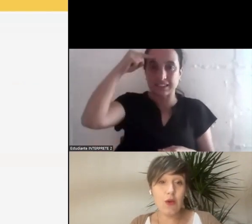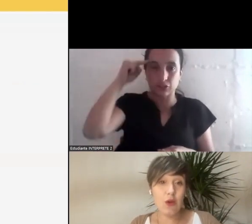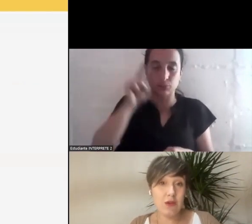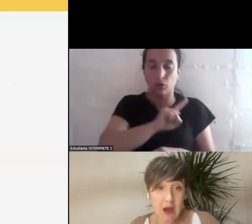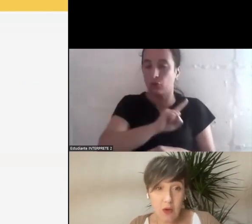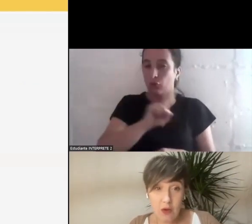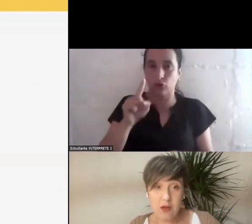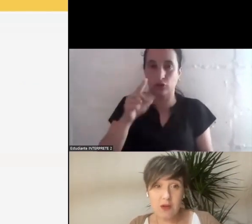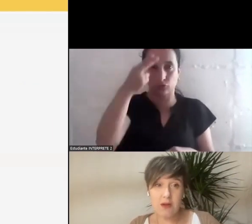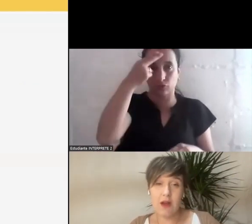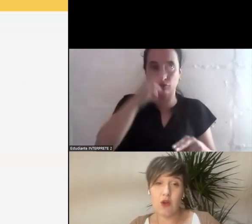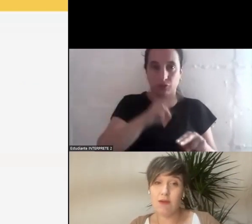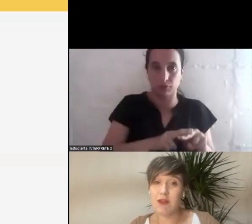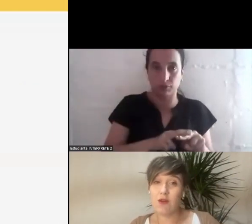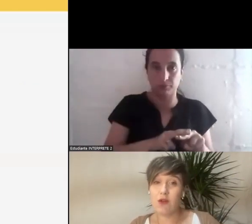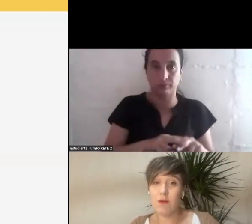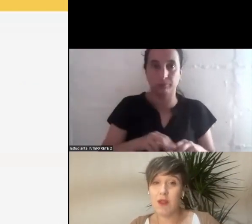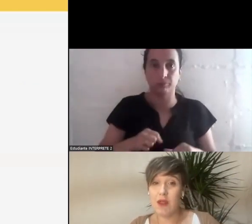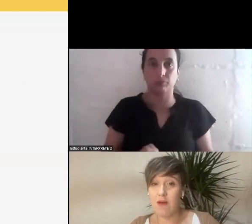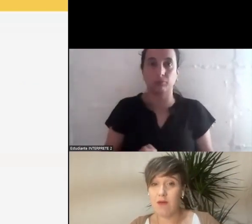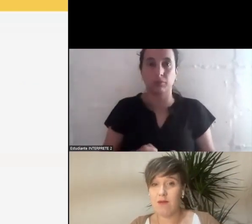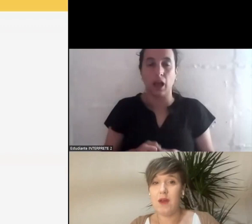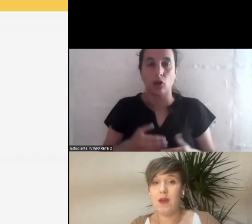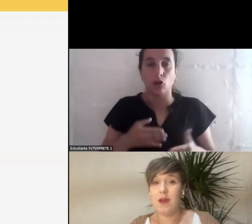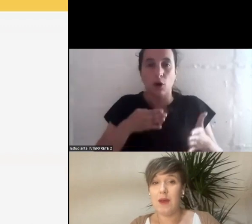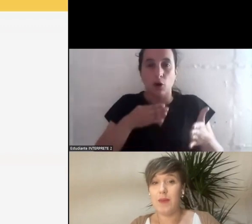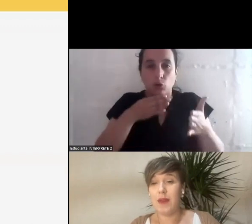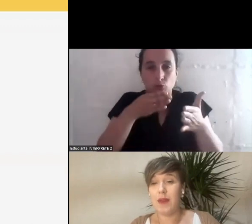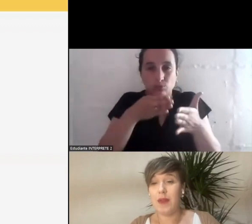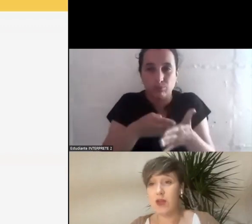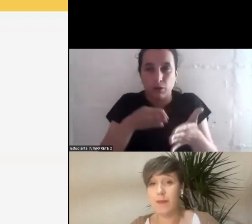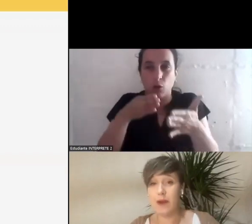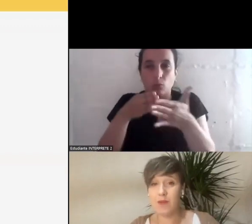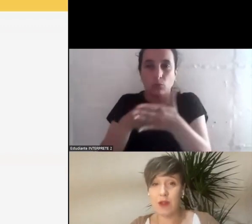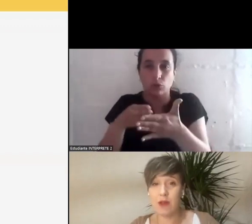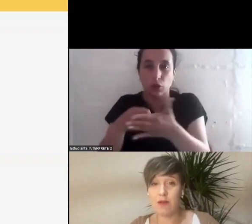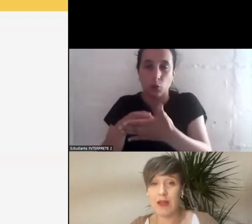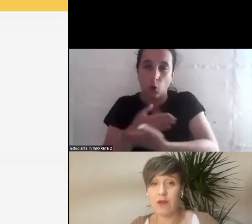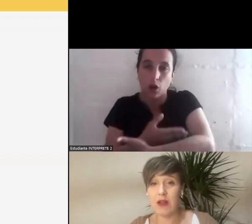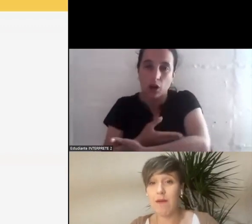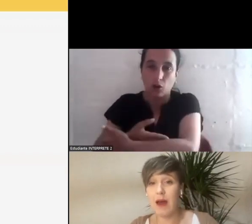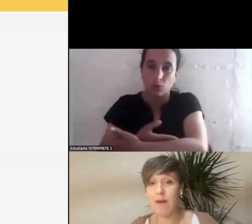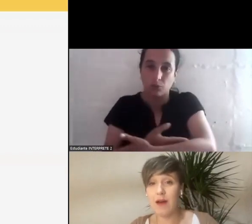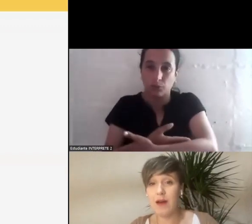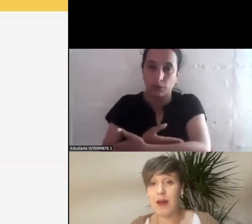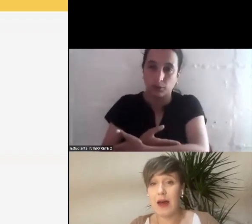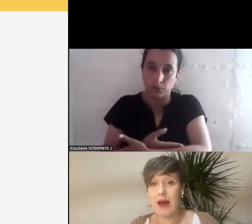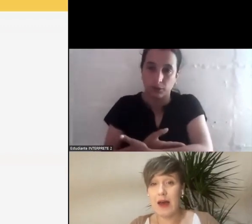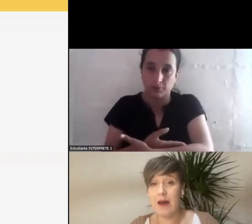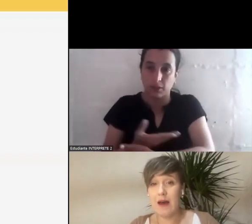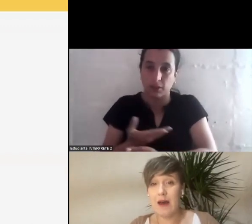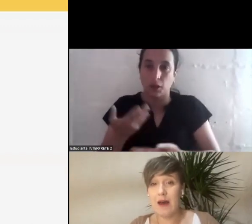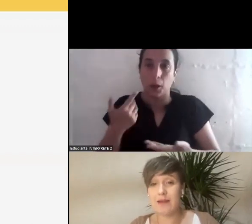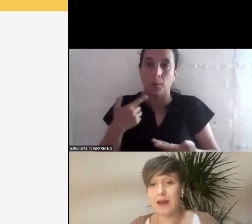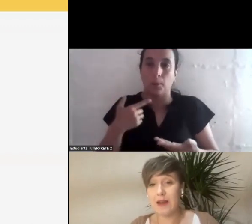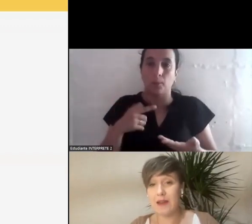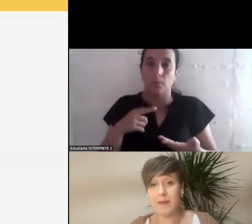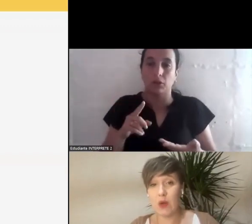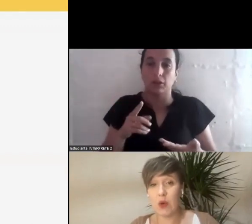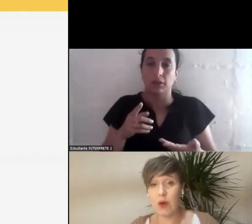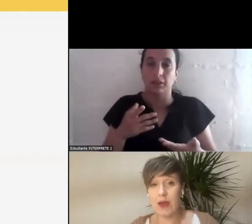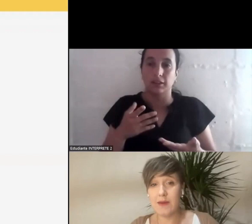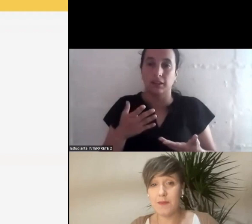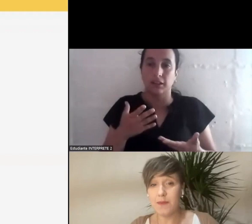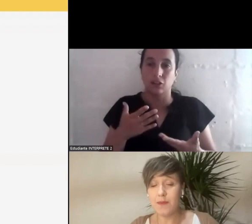Existen algunos obstáculos en los bebés con síndrome de Down, precisamente por esa predisposición de la que os hablaba a tener